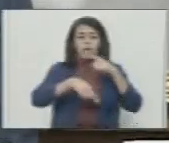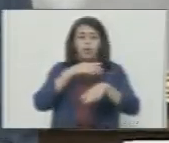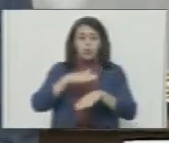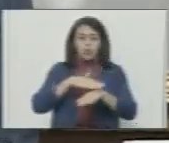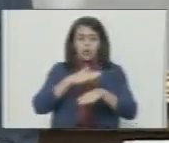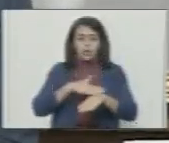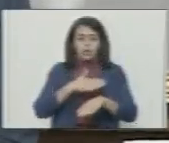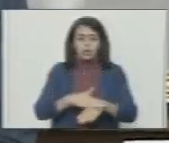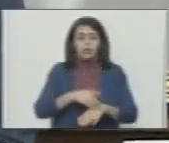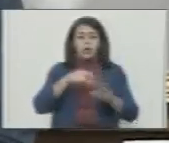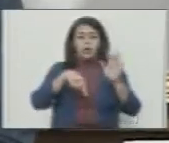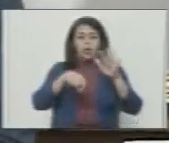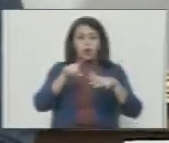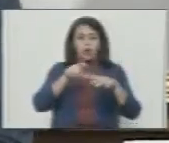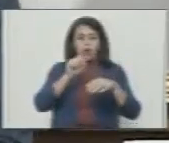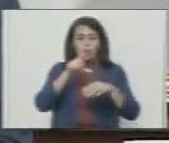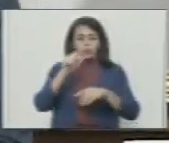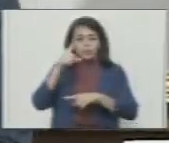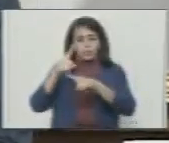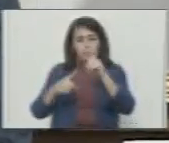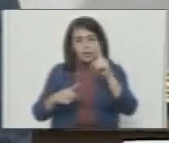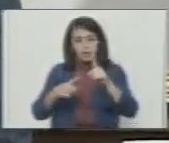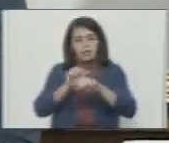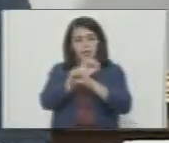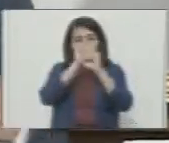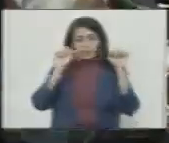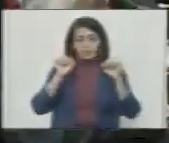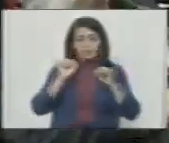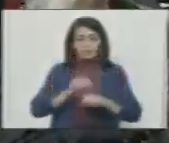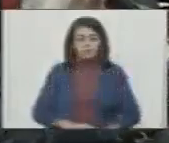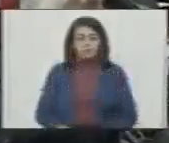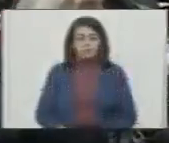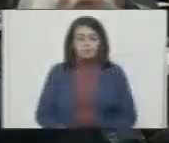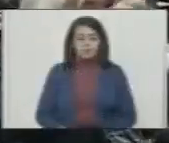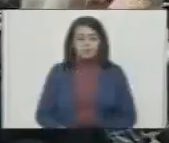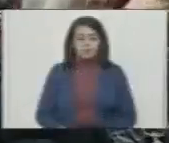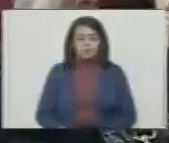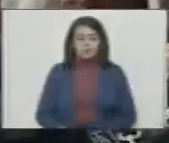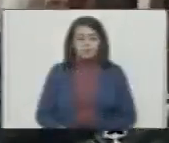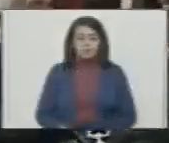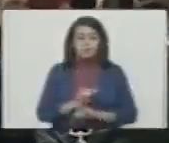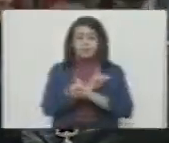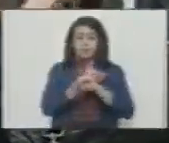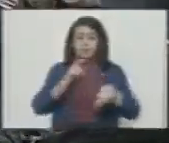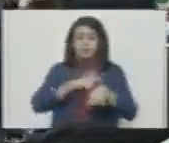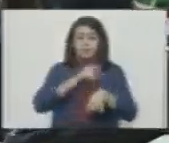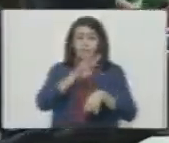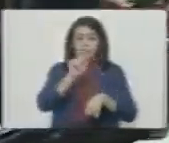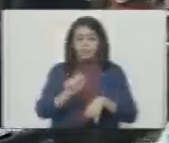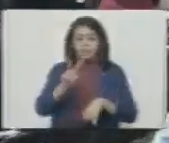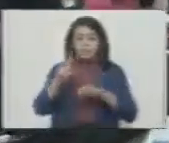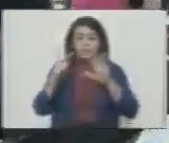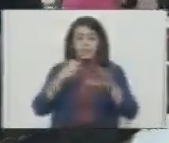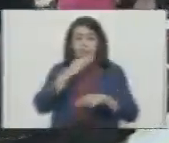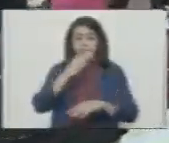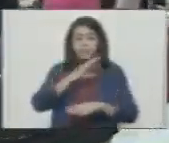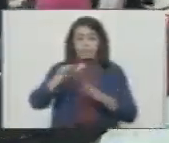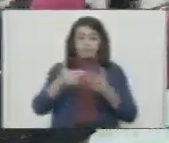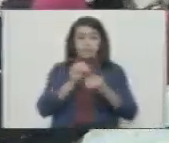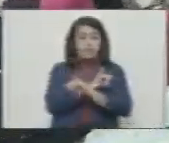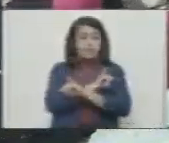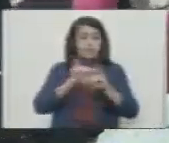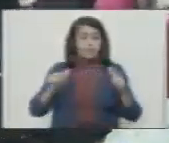convocados para el próximo día jueves a las 11:30 de la mañana. De esta manera, cuando el reloj marca las 4:27 minutos de la